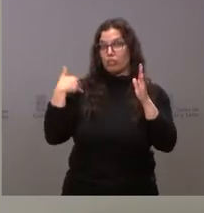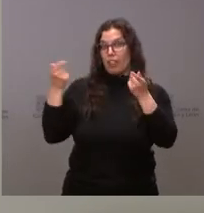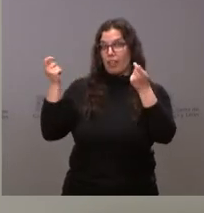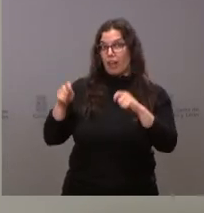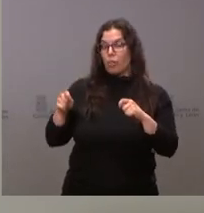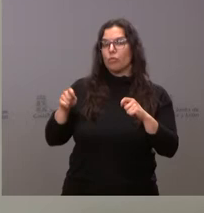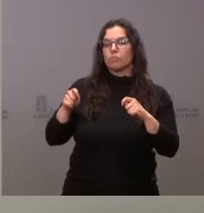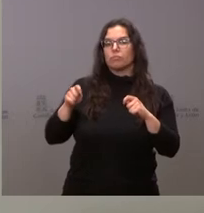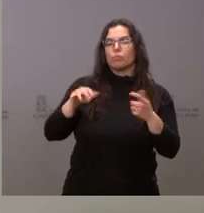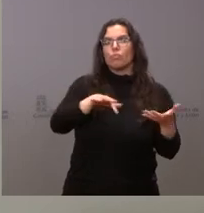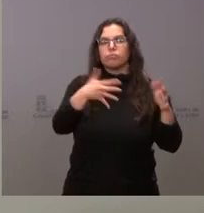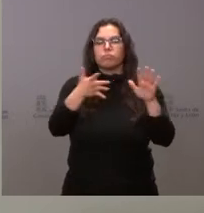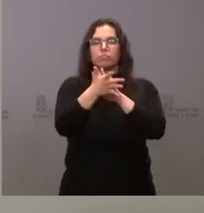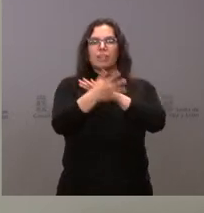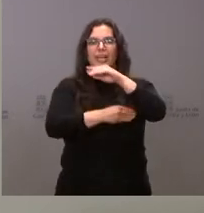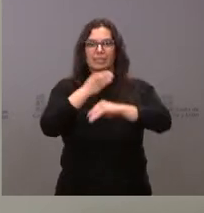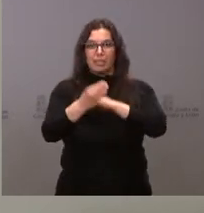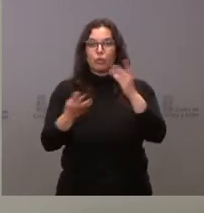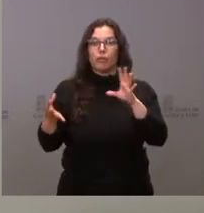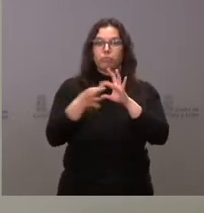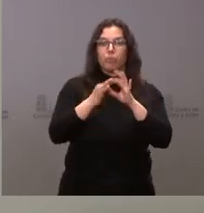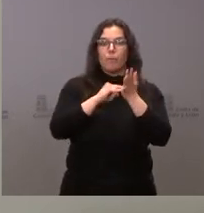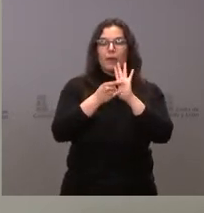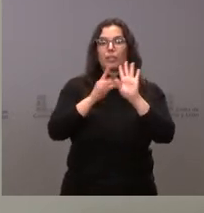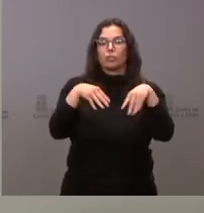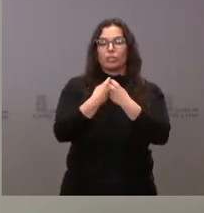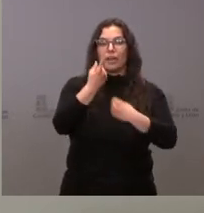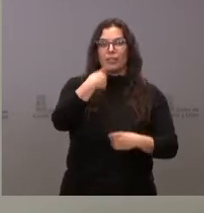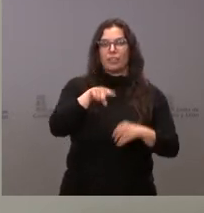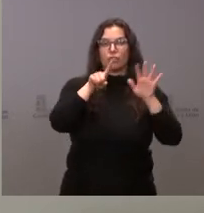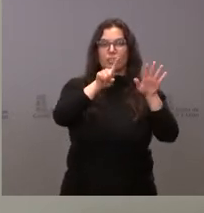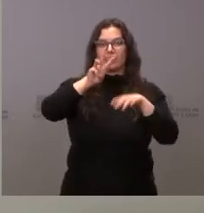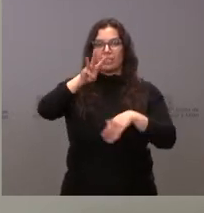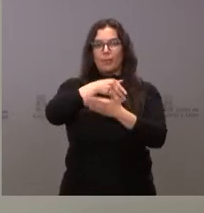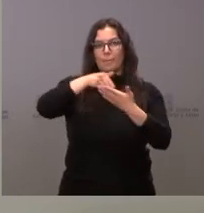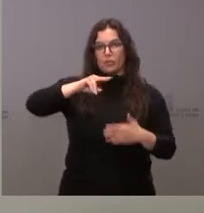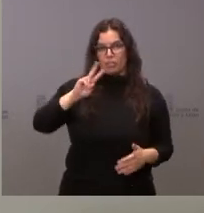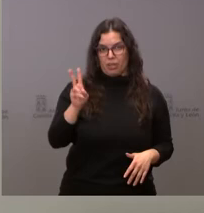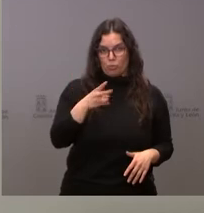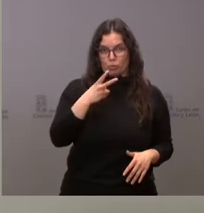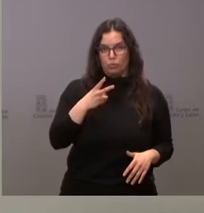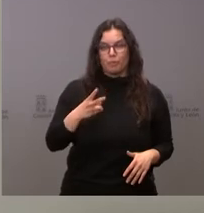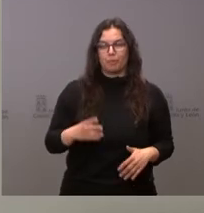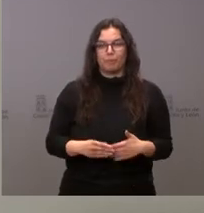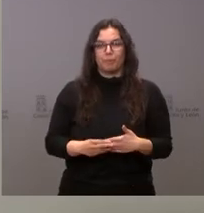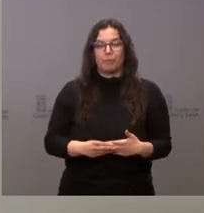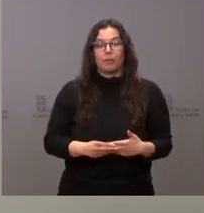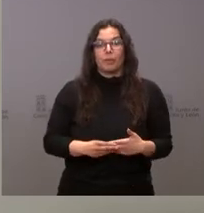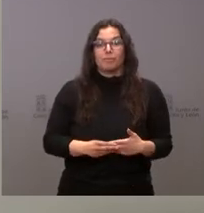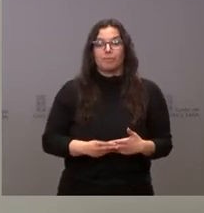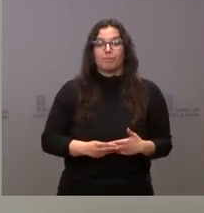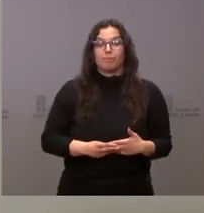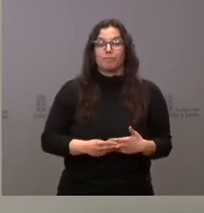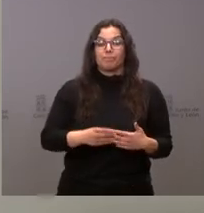se ha invertido con cargo a este plan un total de 163 millones de euros de los cuales